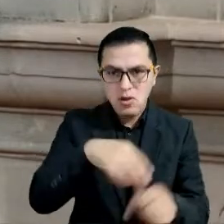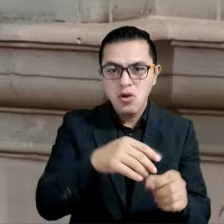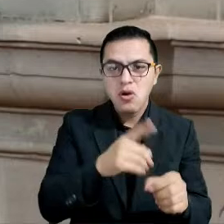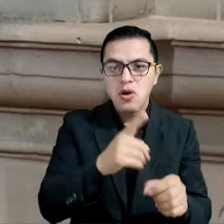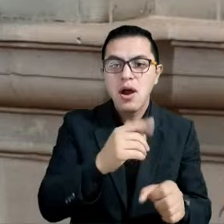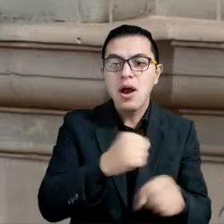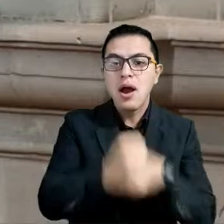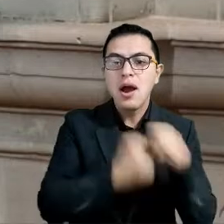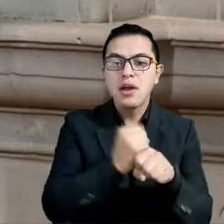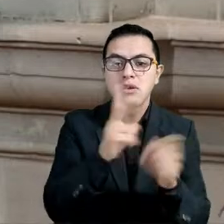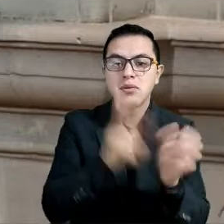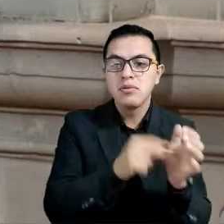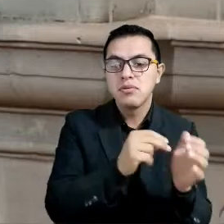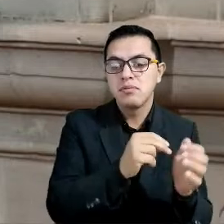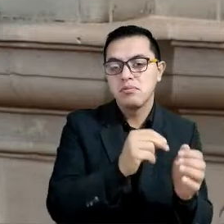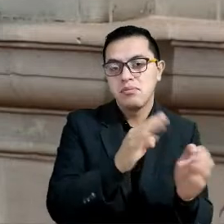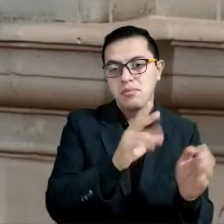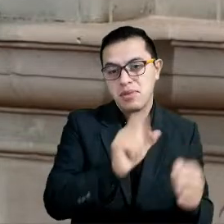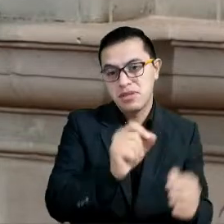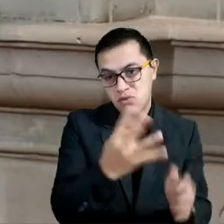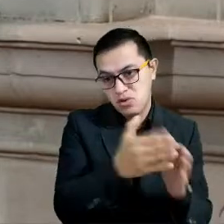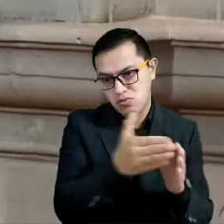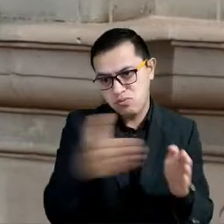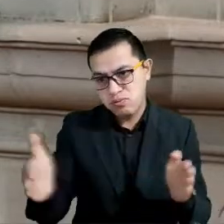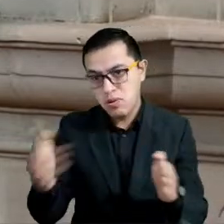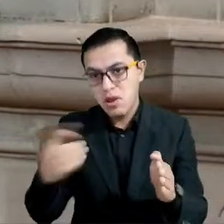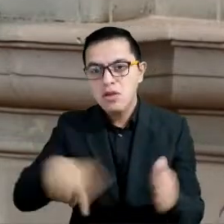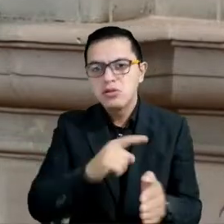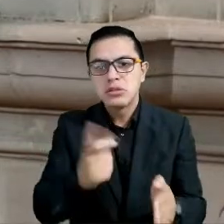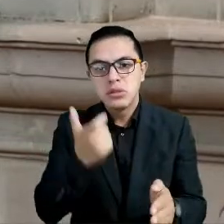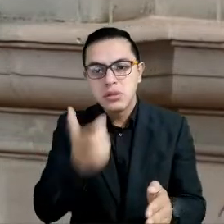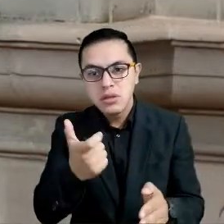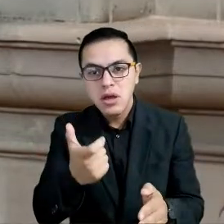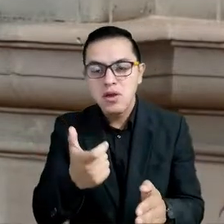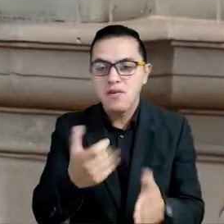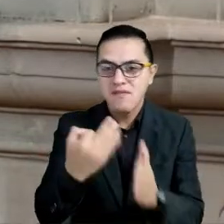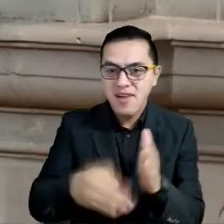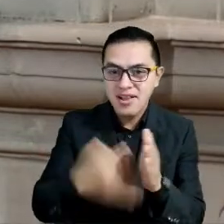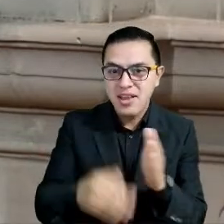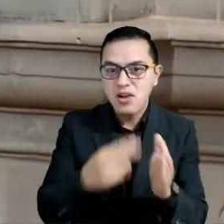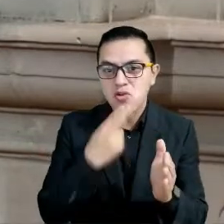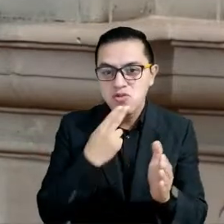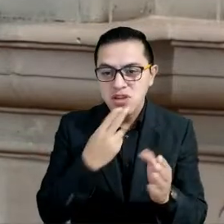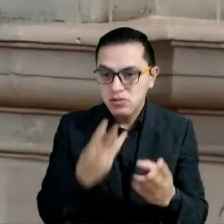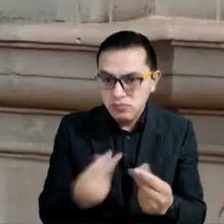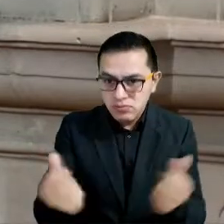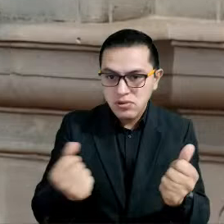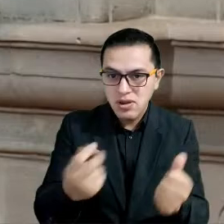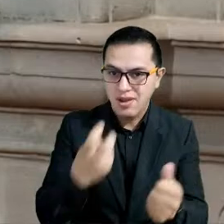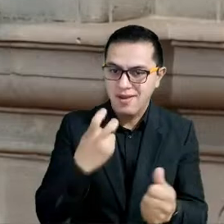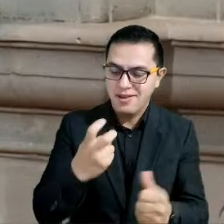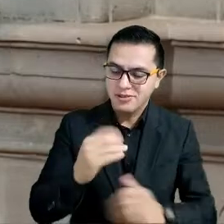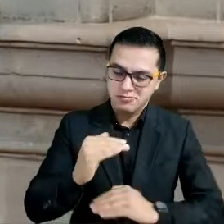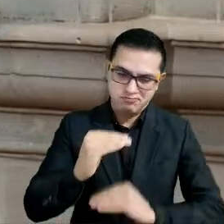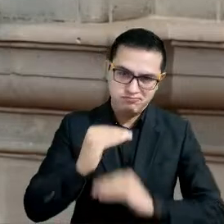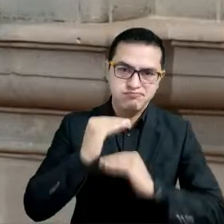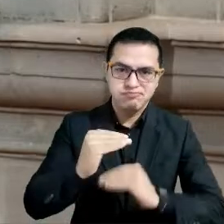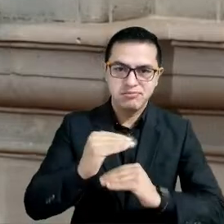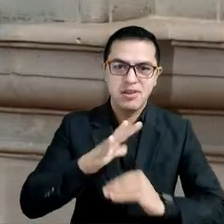2024, sin prever la solicitud de contratación de deuda pública y desglosando los